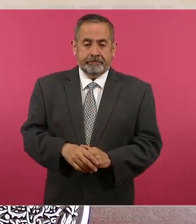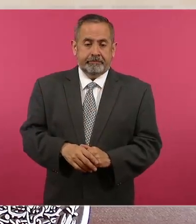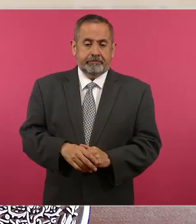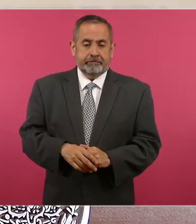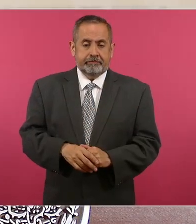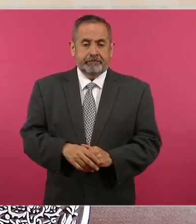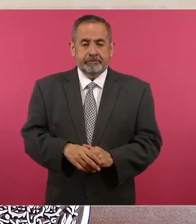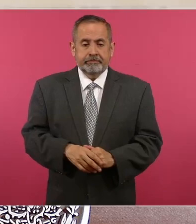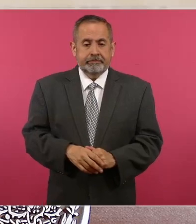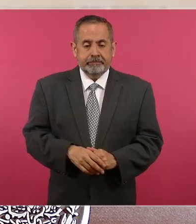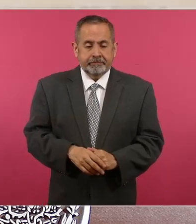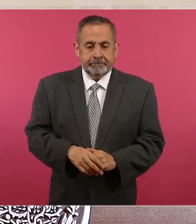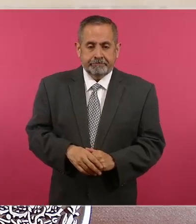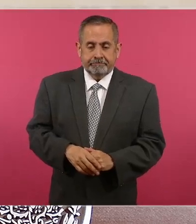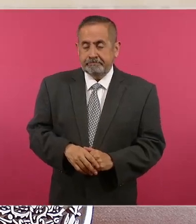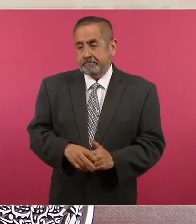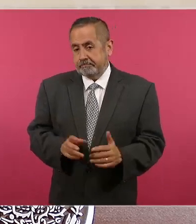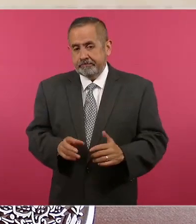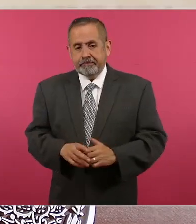Sí.